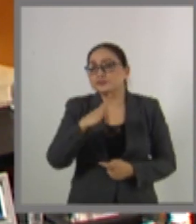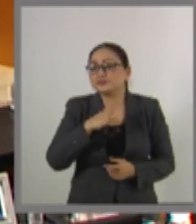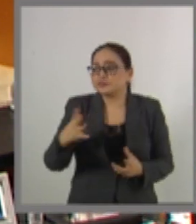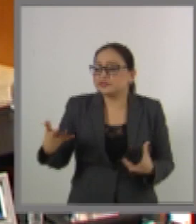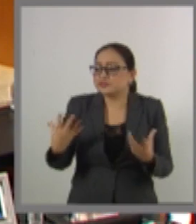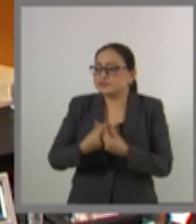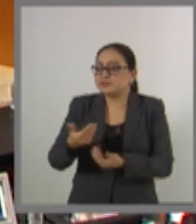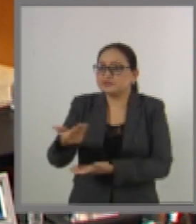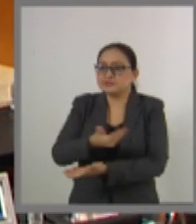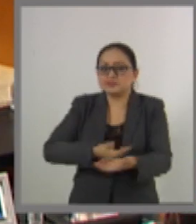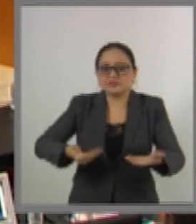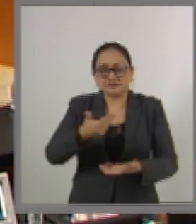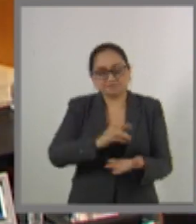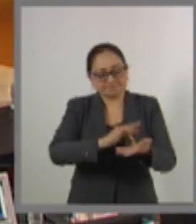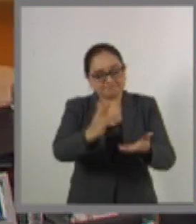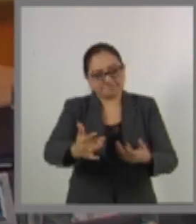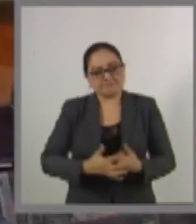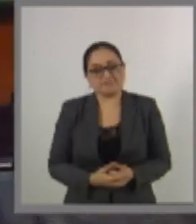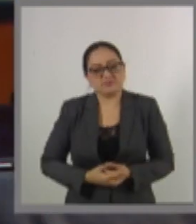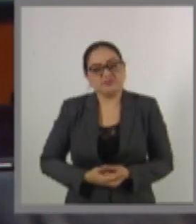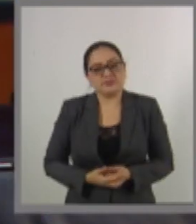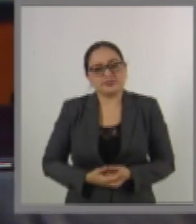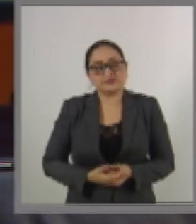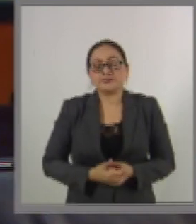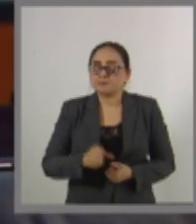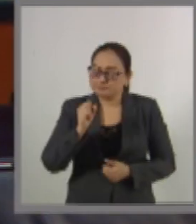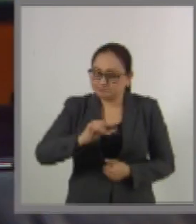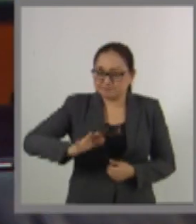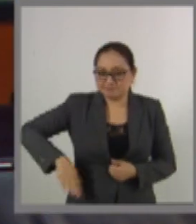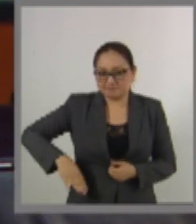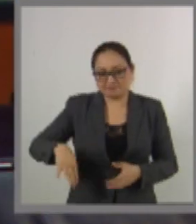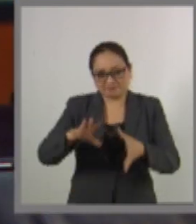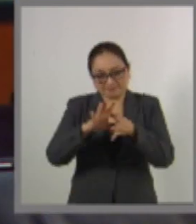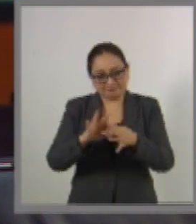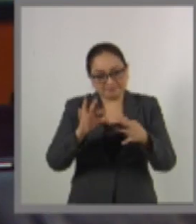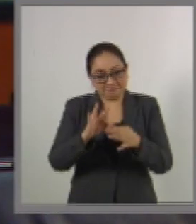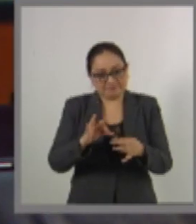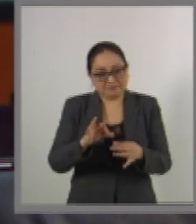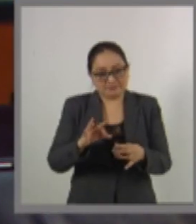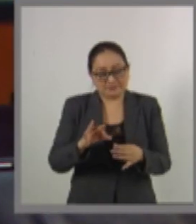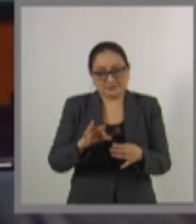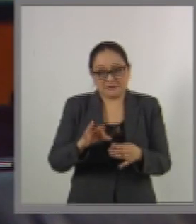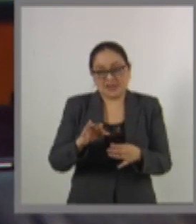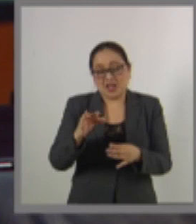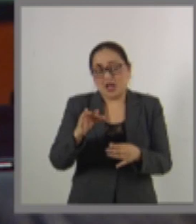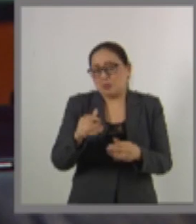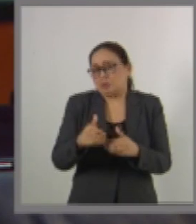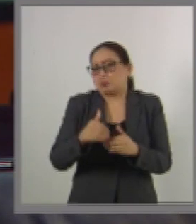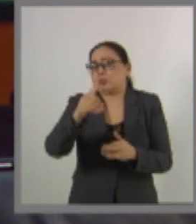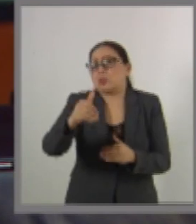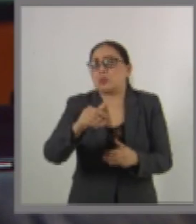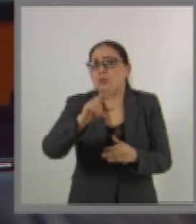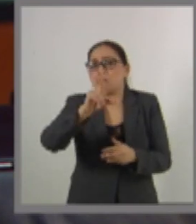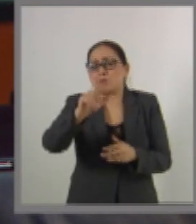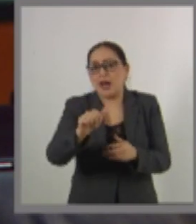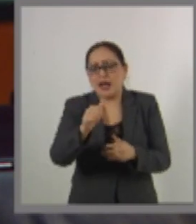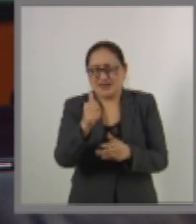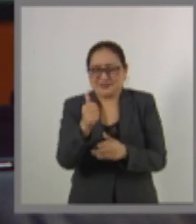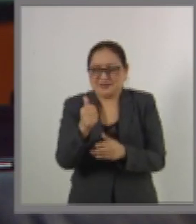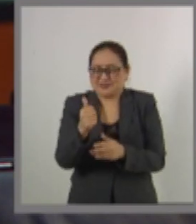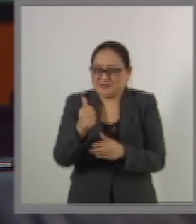compartimos. Es cierto, lo acaban de mencionar, solo te adelantas unas semanas a